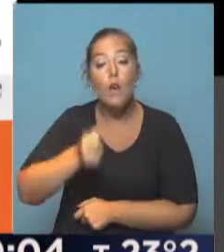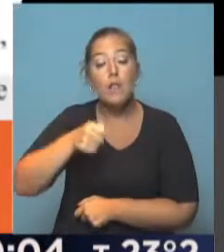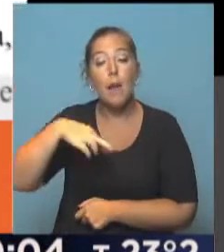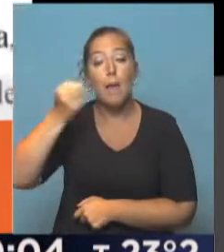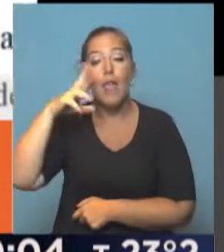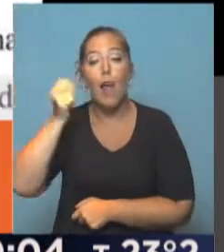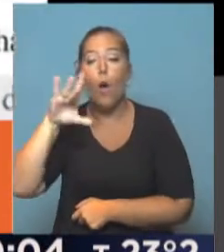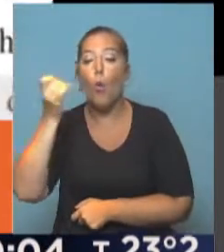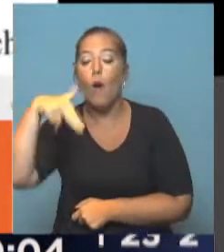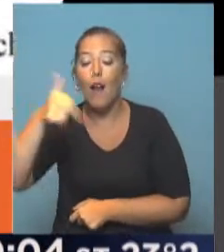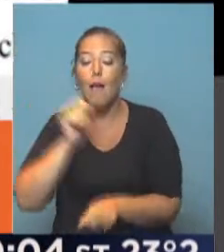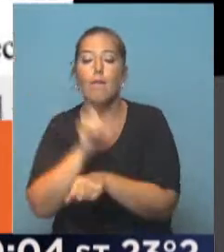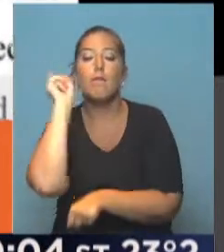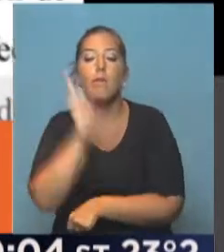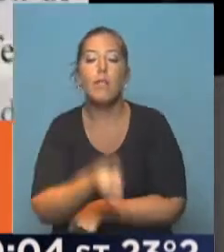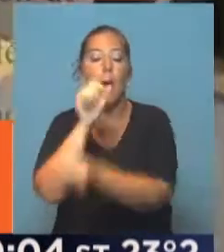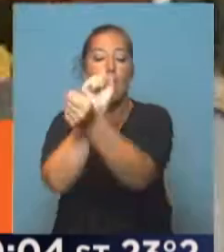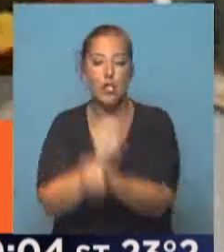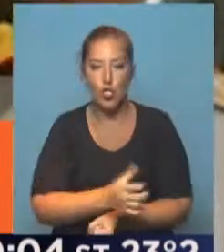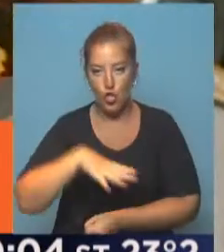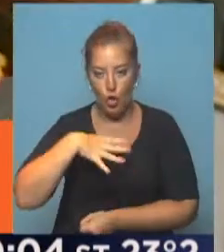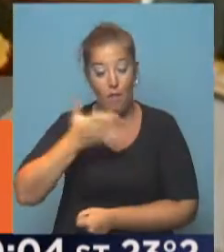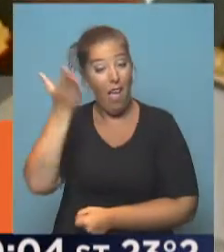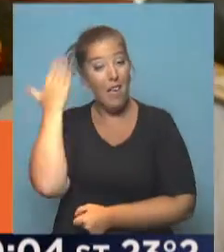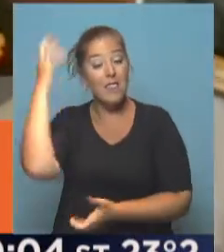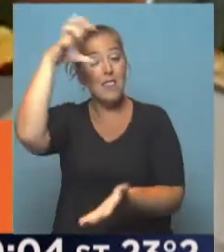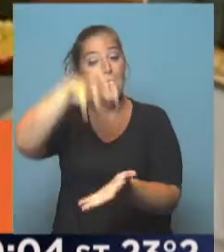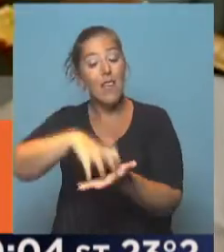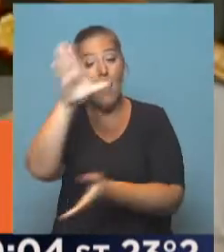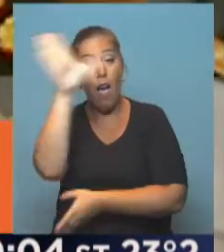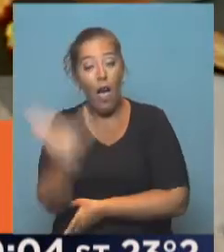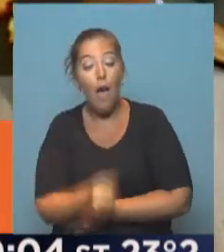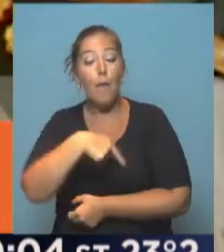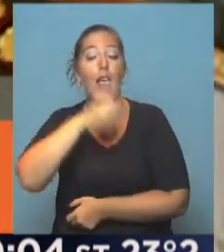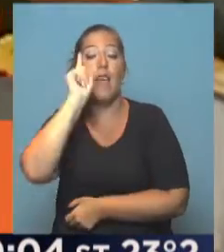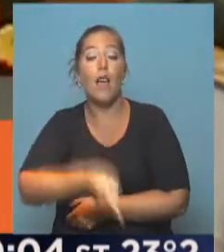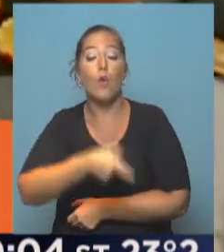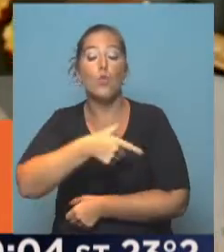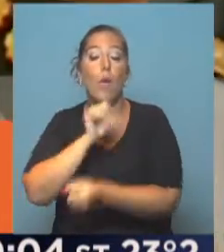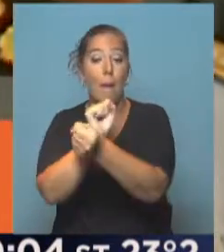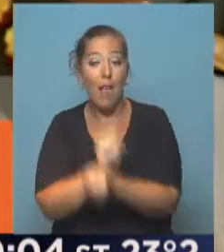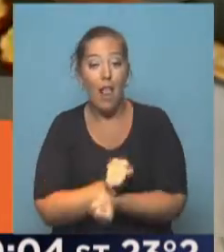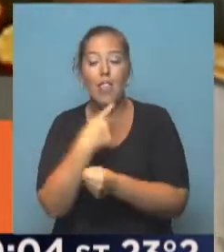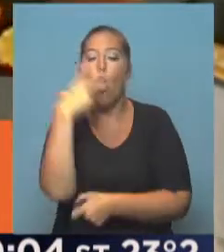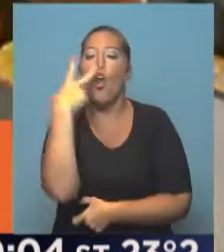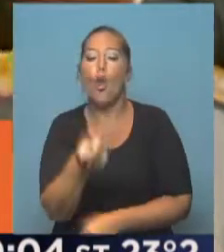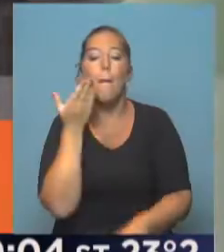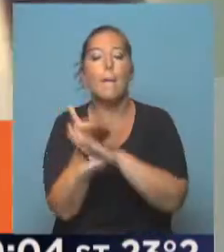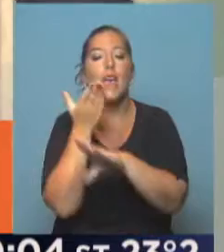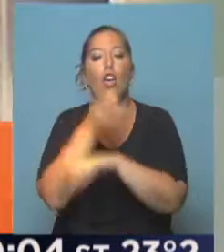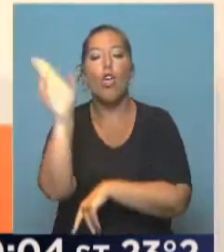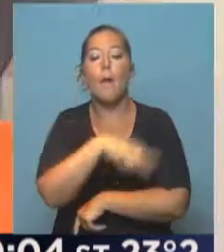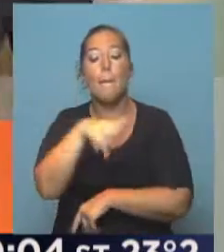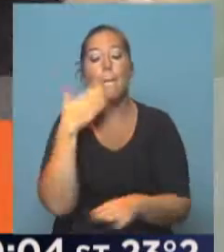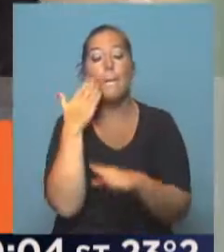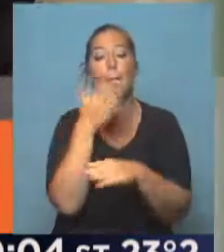la orden de prisión preventiva. Ayer la Cámara Federal de Casación Penal le rechazó a Milani un pedido de nulidad presentado por la